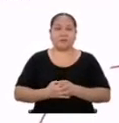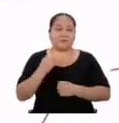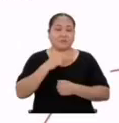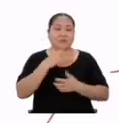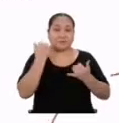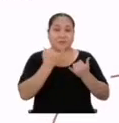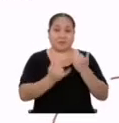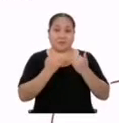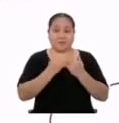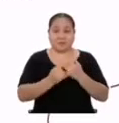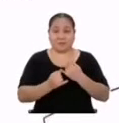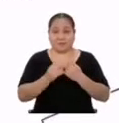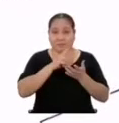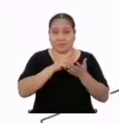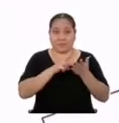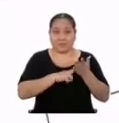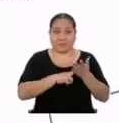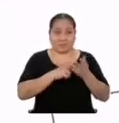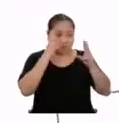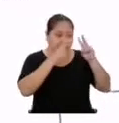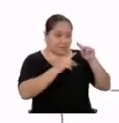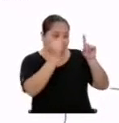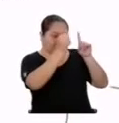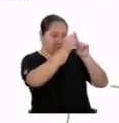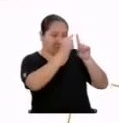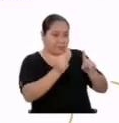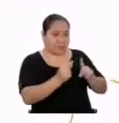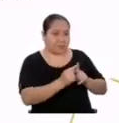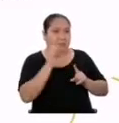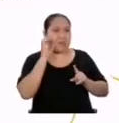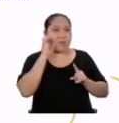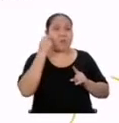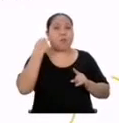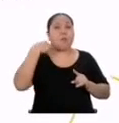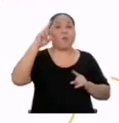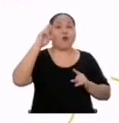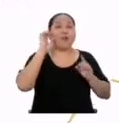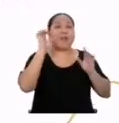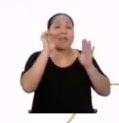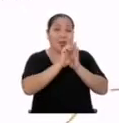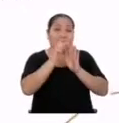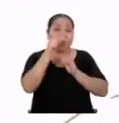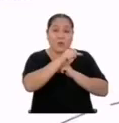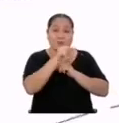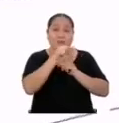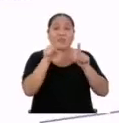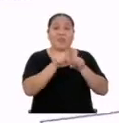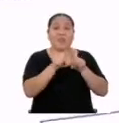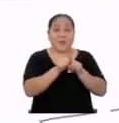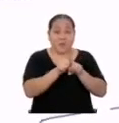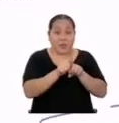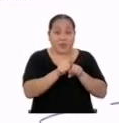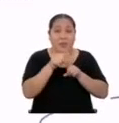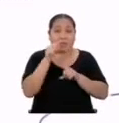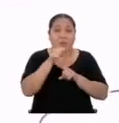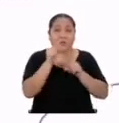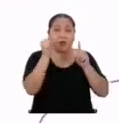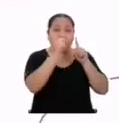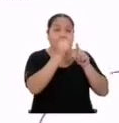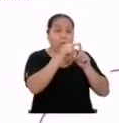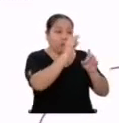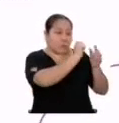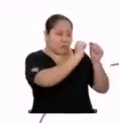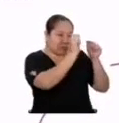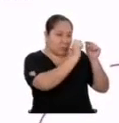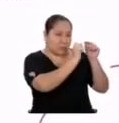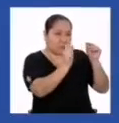Presten atención a las expresiones señalizadas, por ejemplo, y son otros tantos aspectos. ¿Qué información que